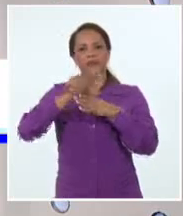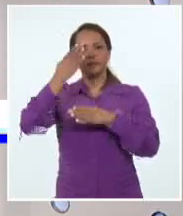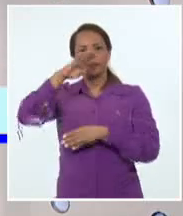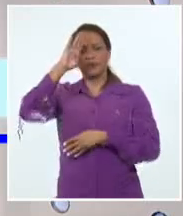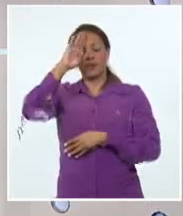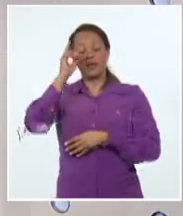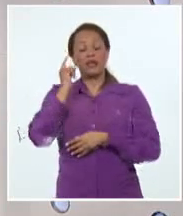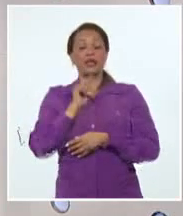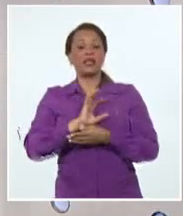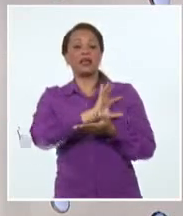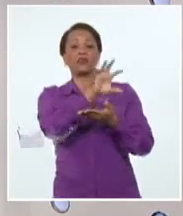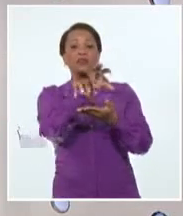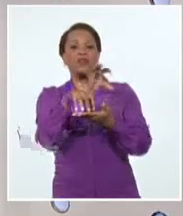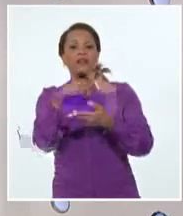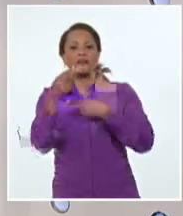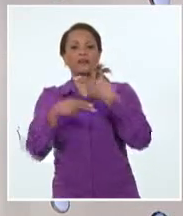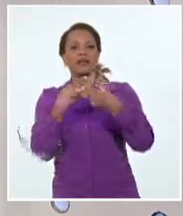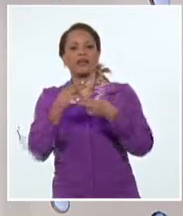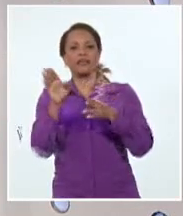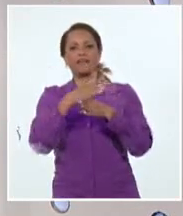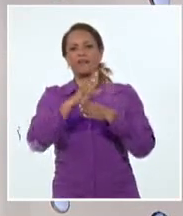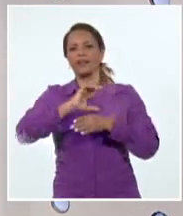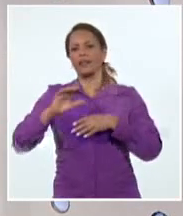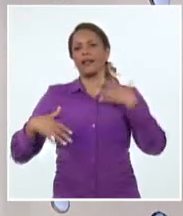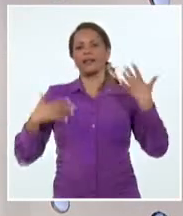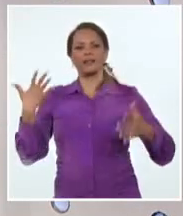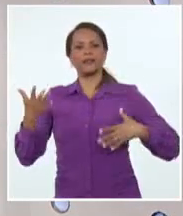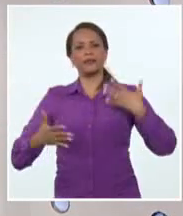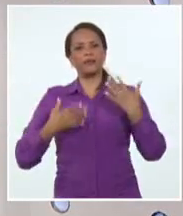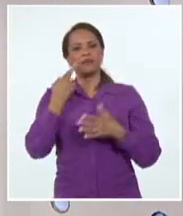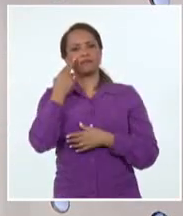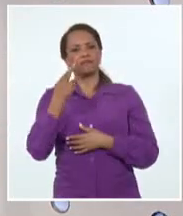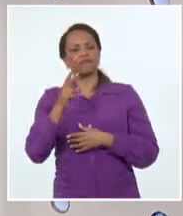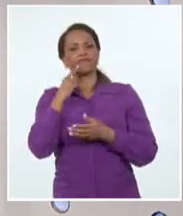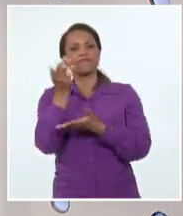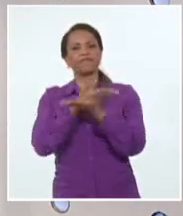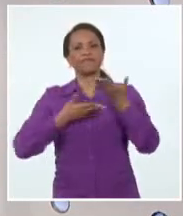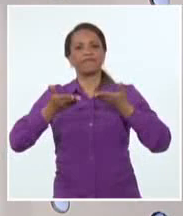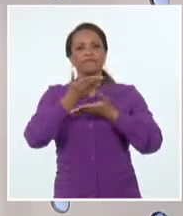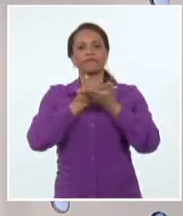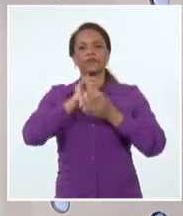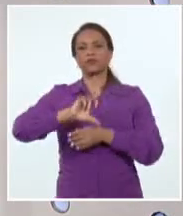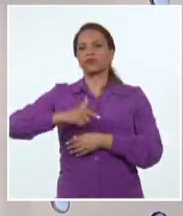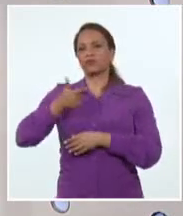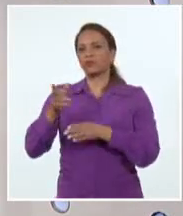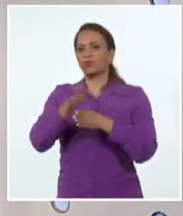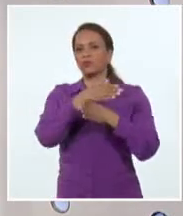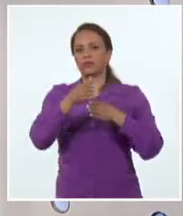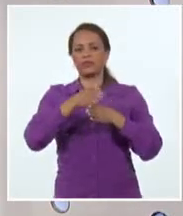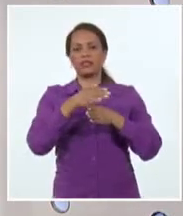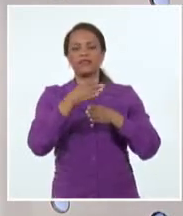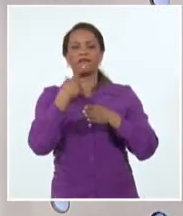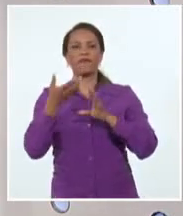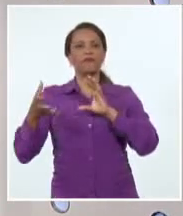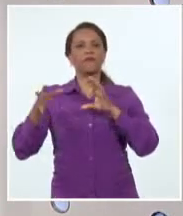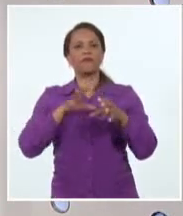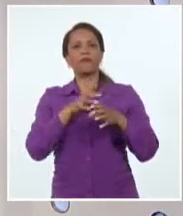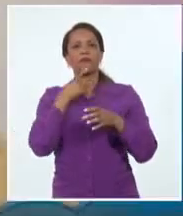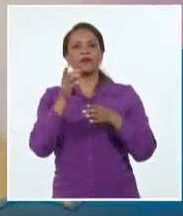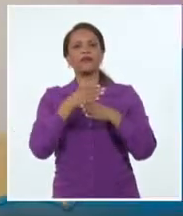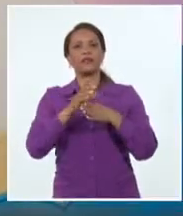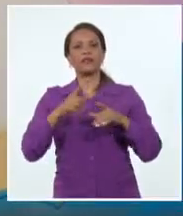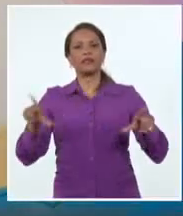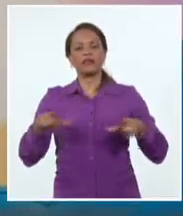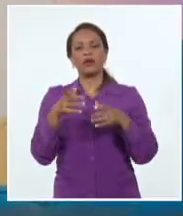esas ciudades se vivirán acontecimientos que resaltarán el intercambio multicultural y la diversidad de manifestaciones